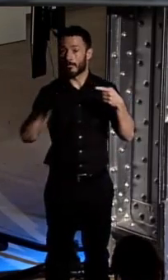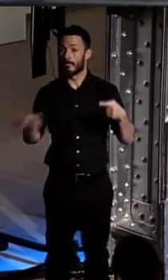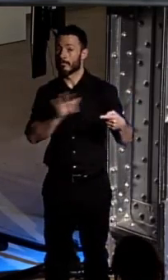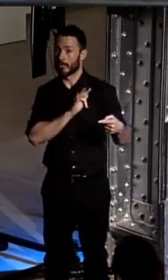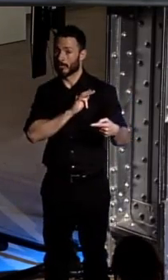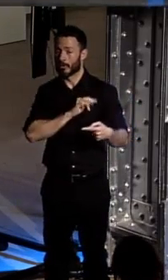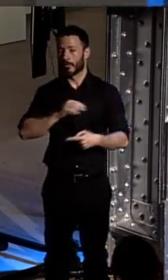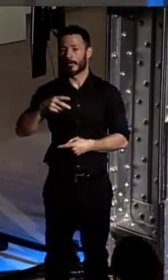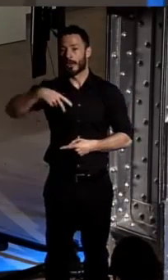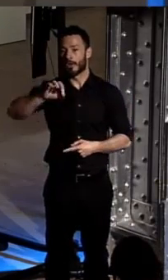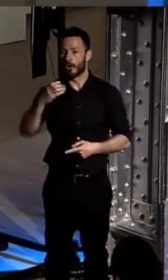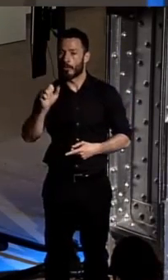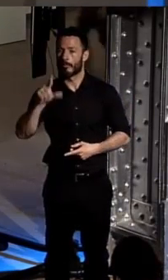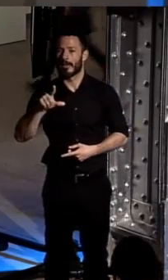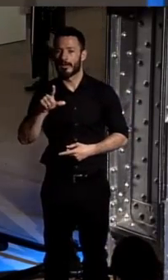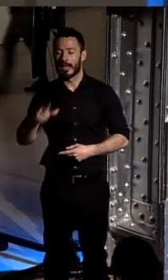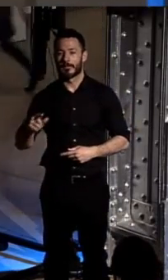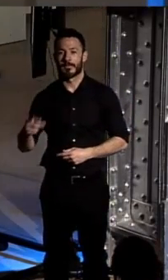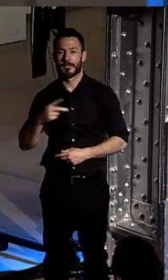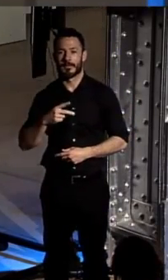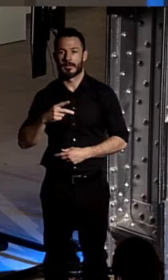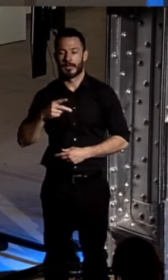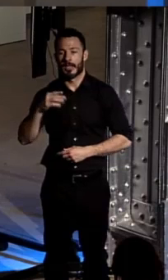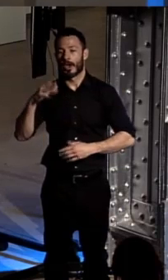Excelencia en Computing, así que si entráis en